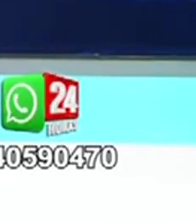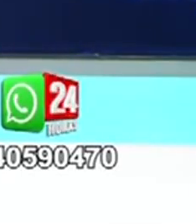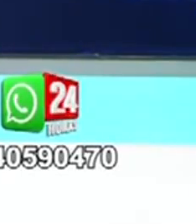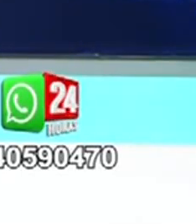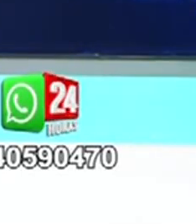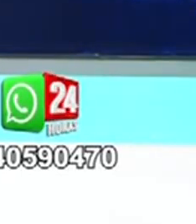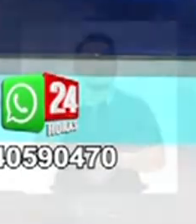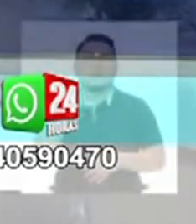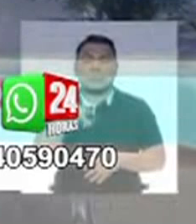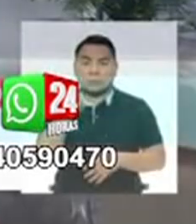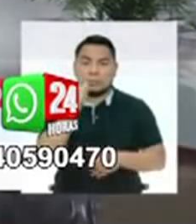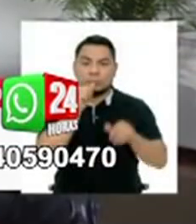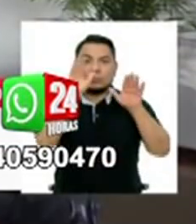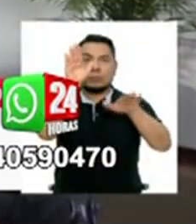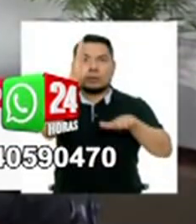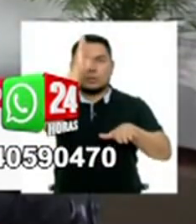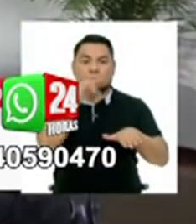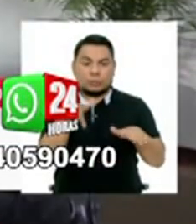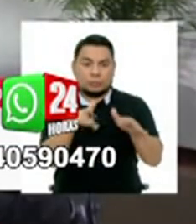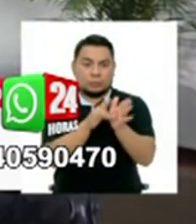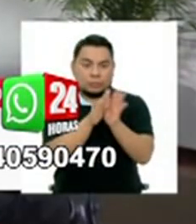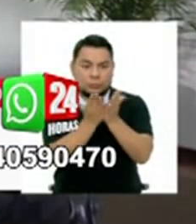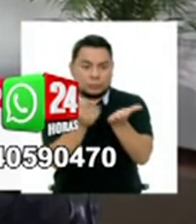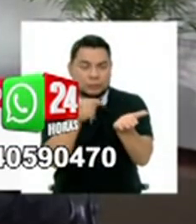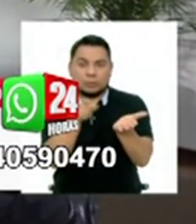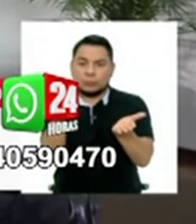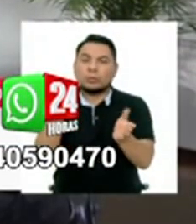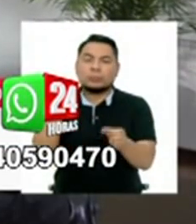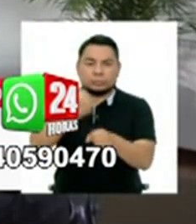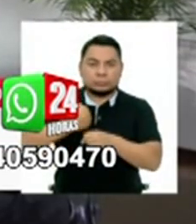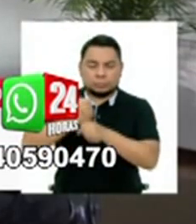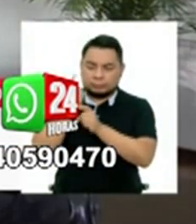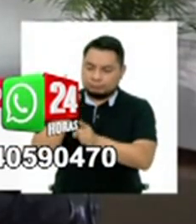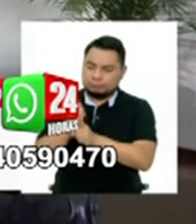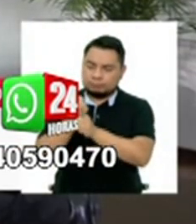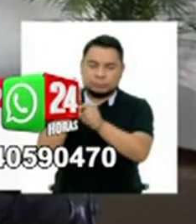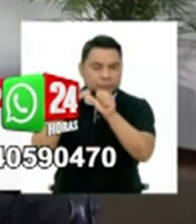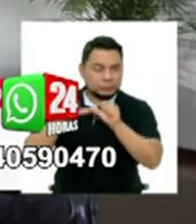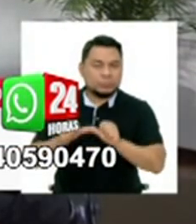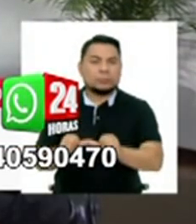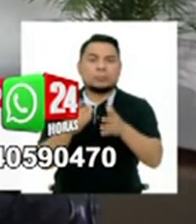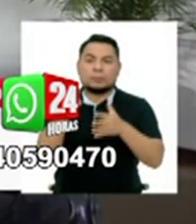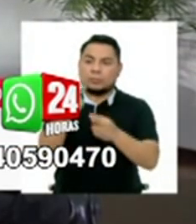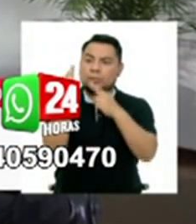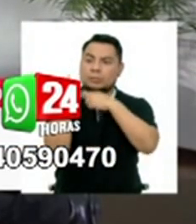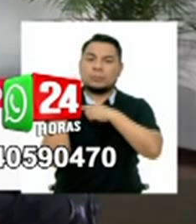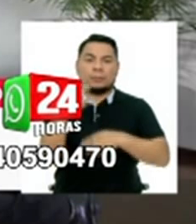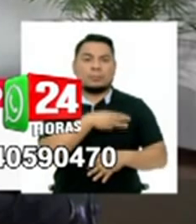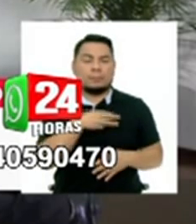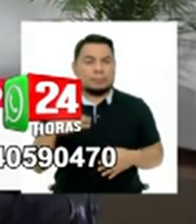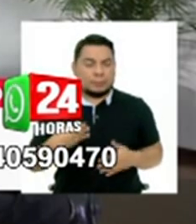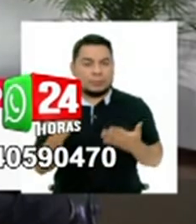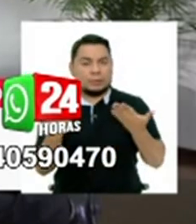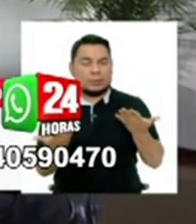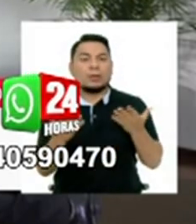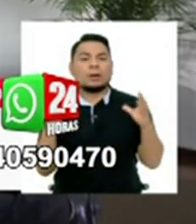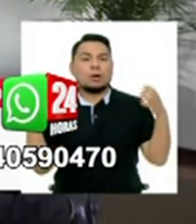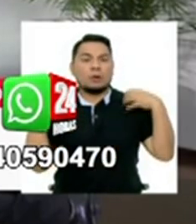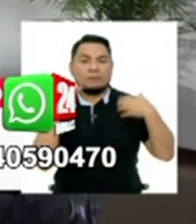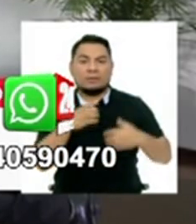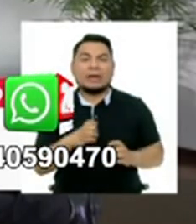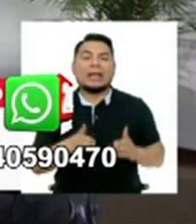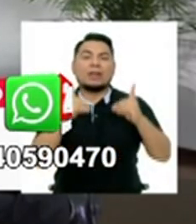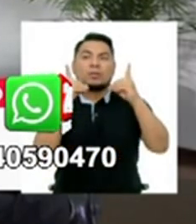de educación. Se trata de Rosendo Serna. Nuestra compañera Talía Rosales está en Palacio de Gobierno. Ella se ha seguido de cerca